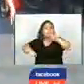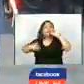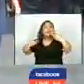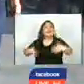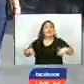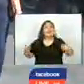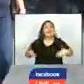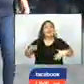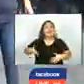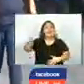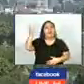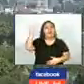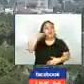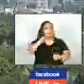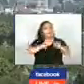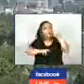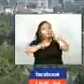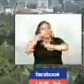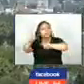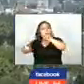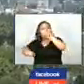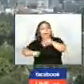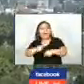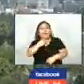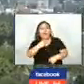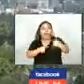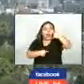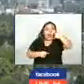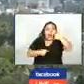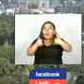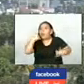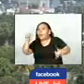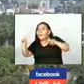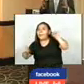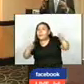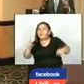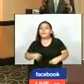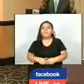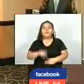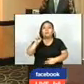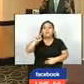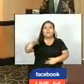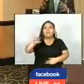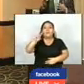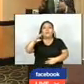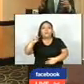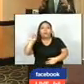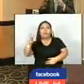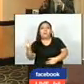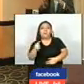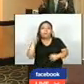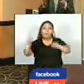realizado por medio de entrevistas telefónicas a 1,202 personas. Con imágenes de Juan Castellanos.